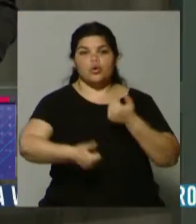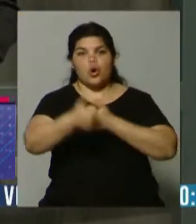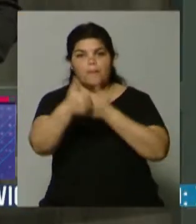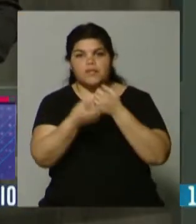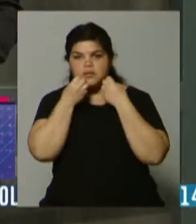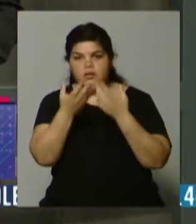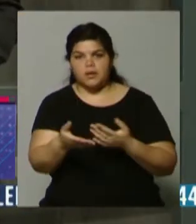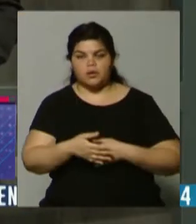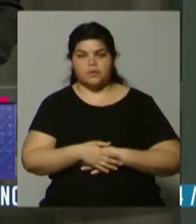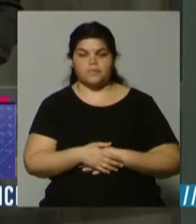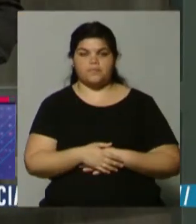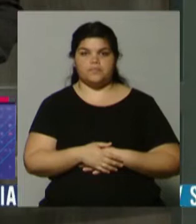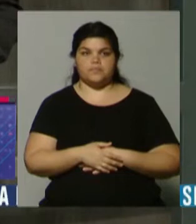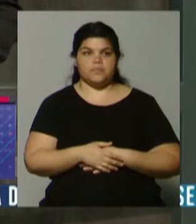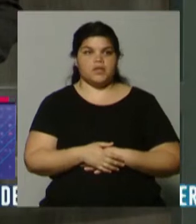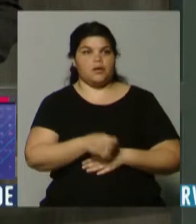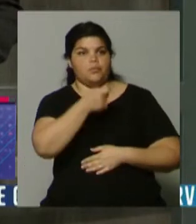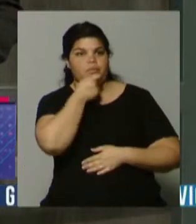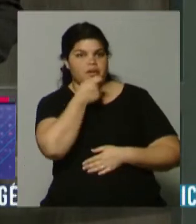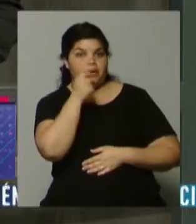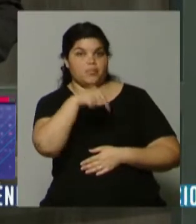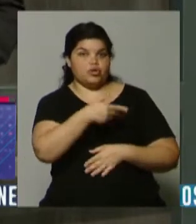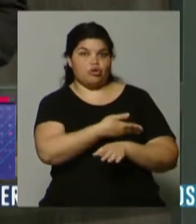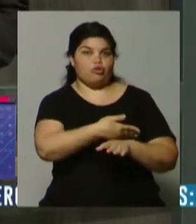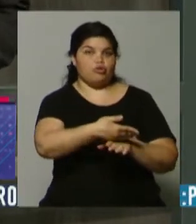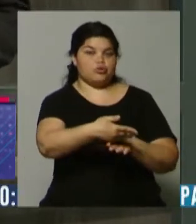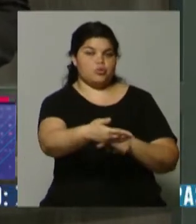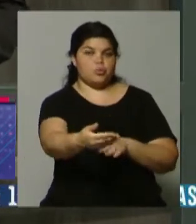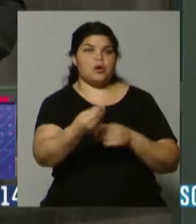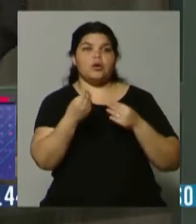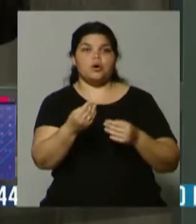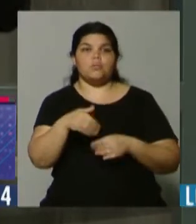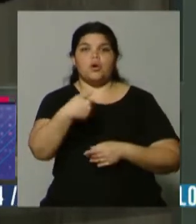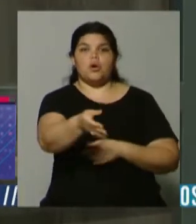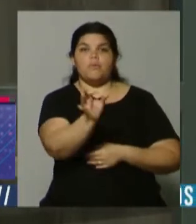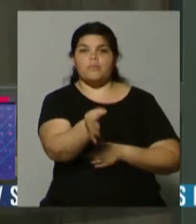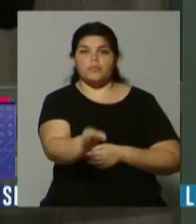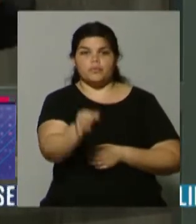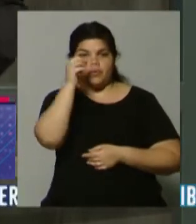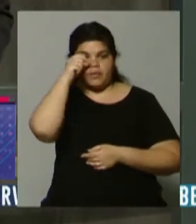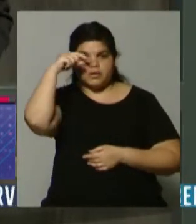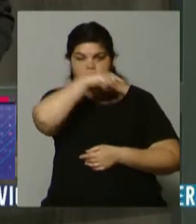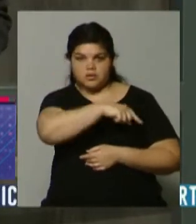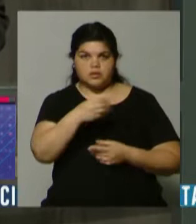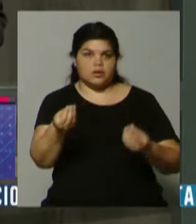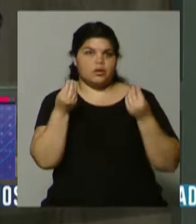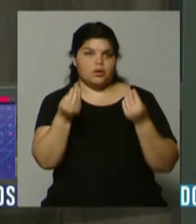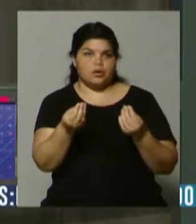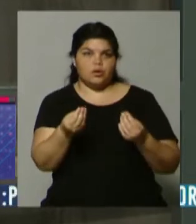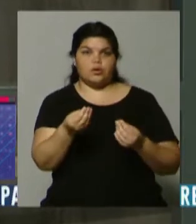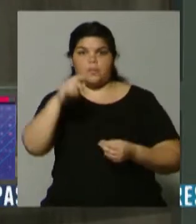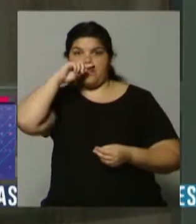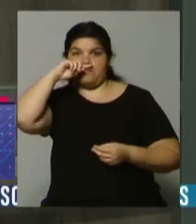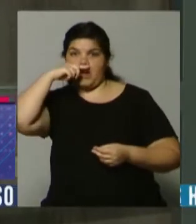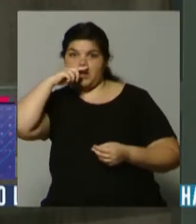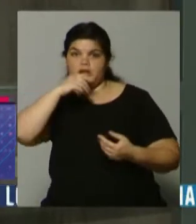Julio, si esta tendencia se mantiene, ¿cuánto le suma al día de mañana y de cara al 27 de octubre la victoria del oficialismo en Mendoza a Mauricio Macri? O